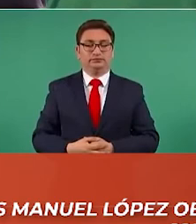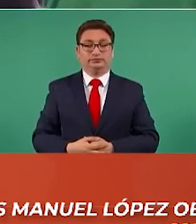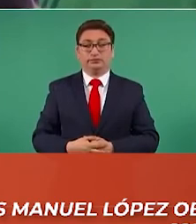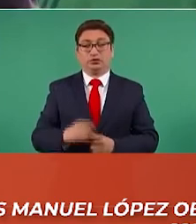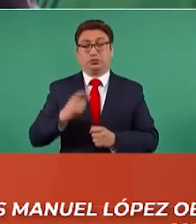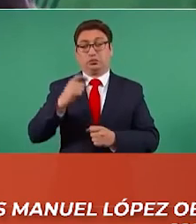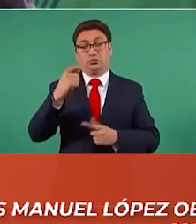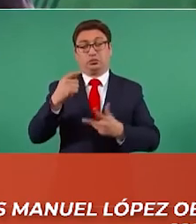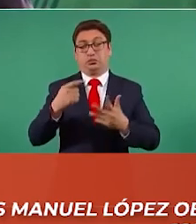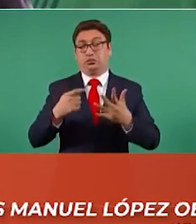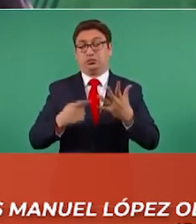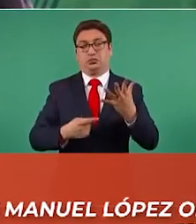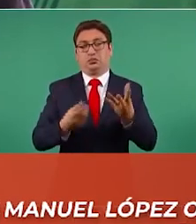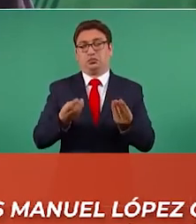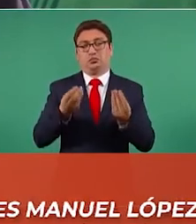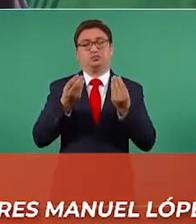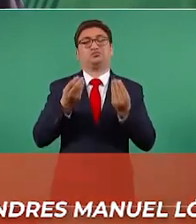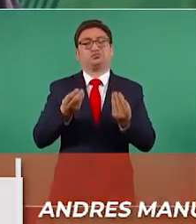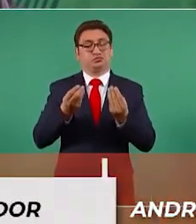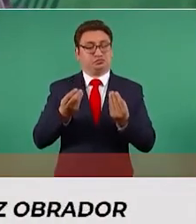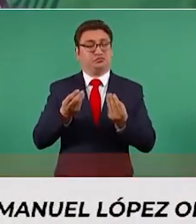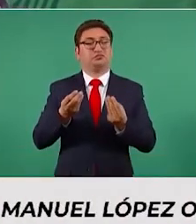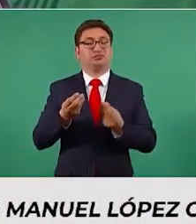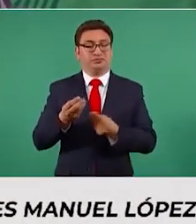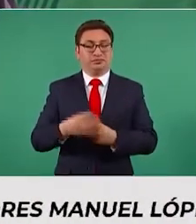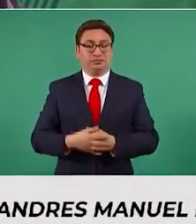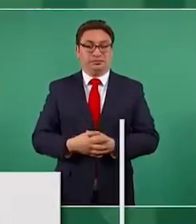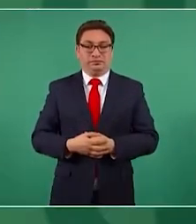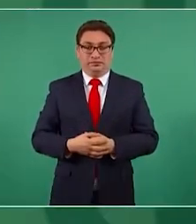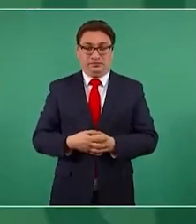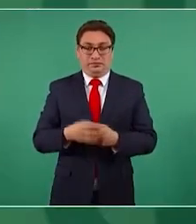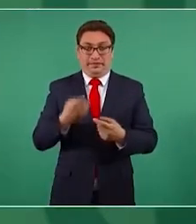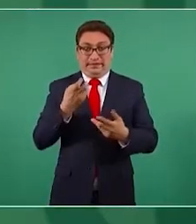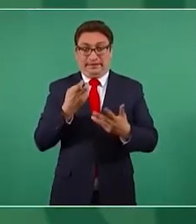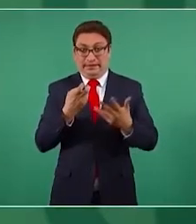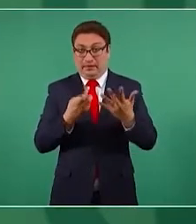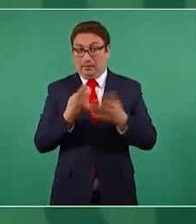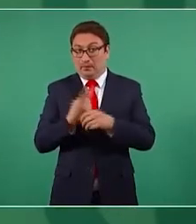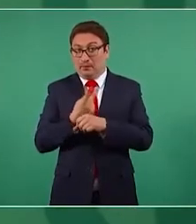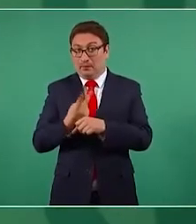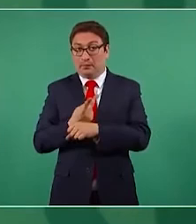hay materia que ocasionó todo esto,